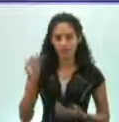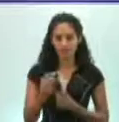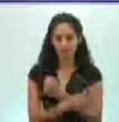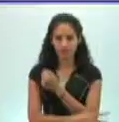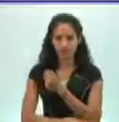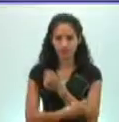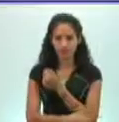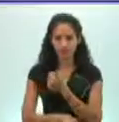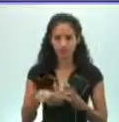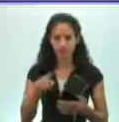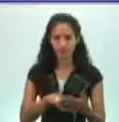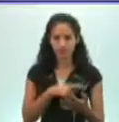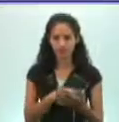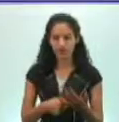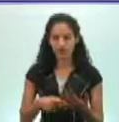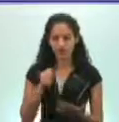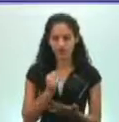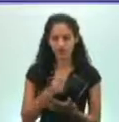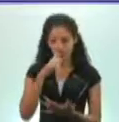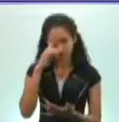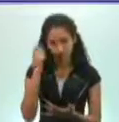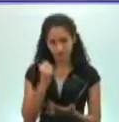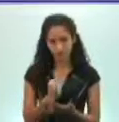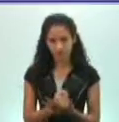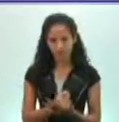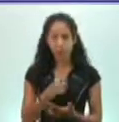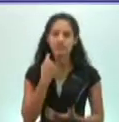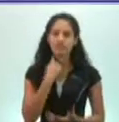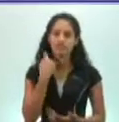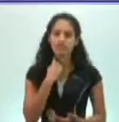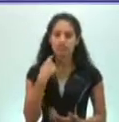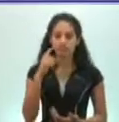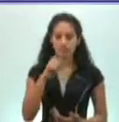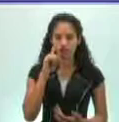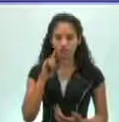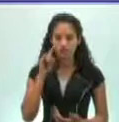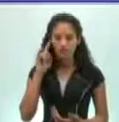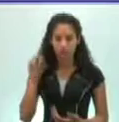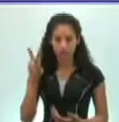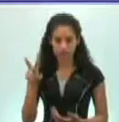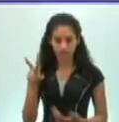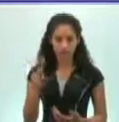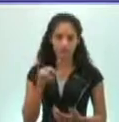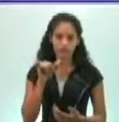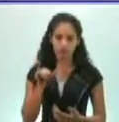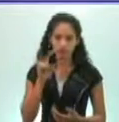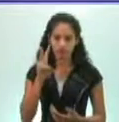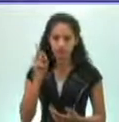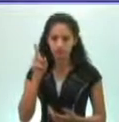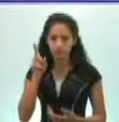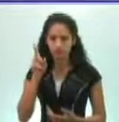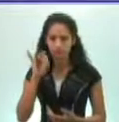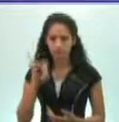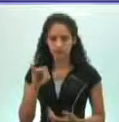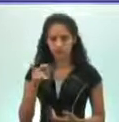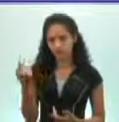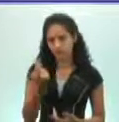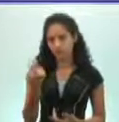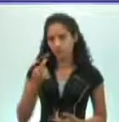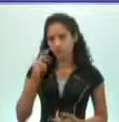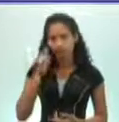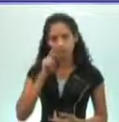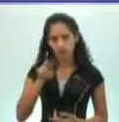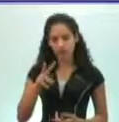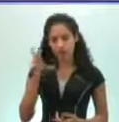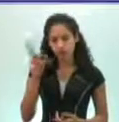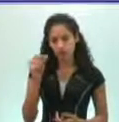que votaron a favor en los años 1992 y 2017. Primero, debes buscar estos